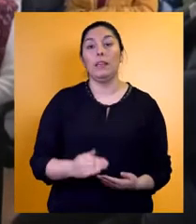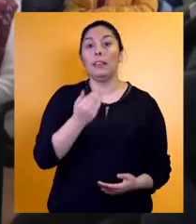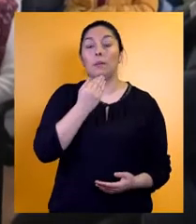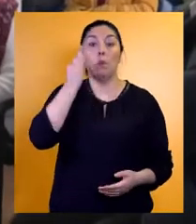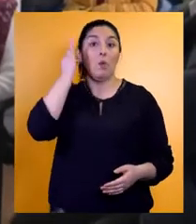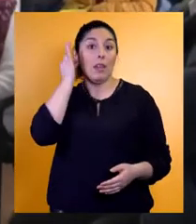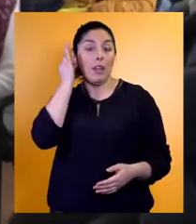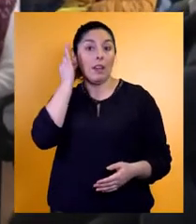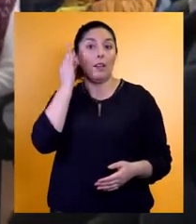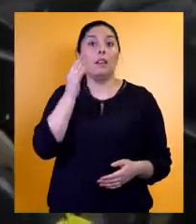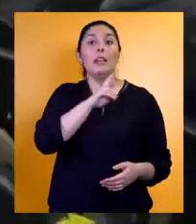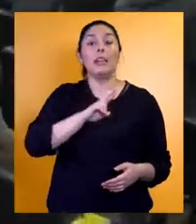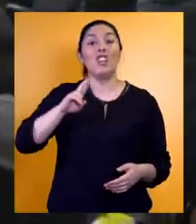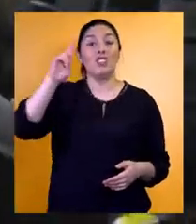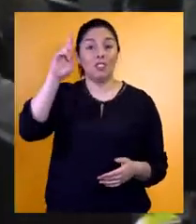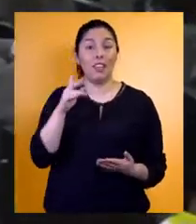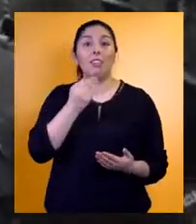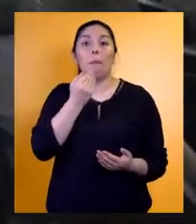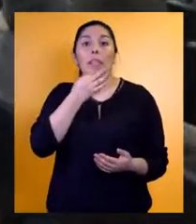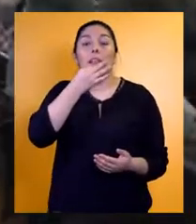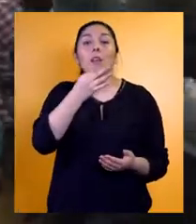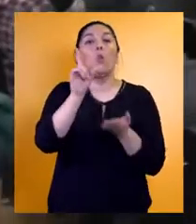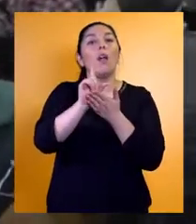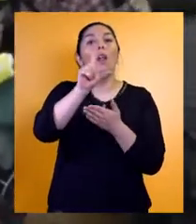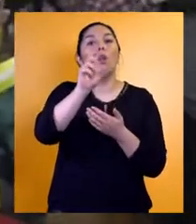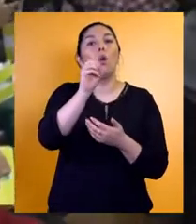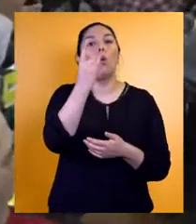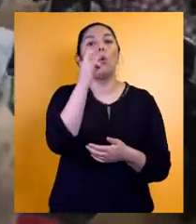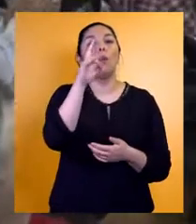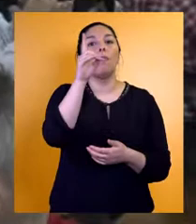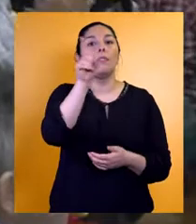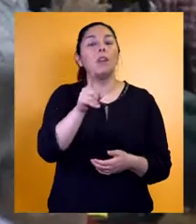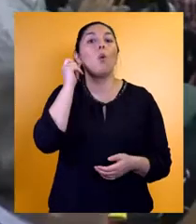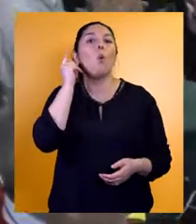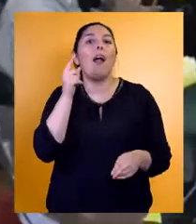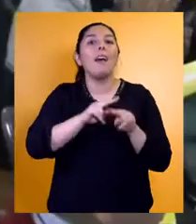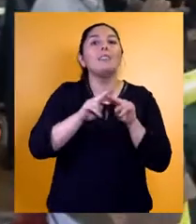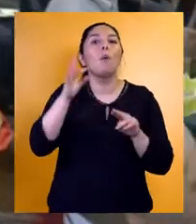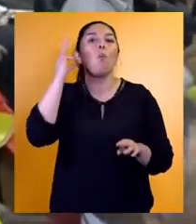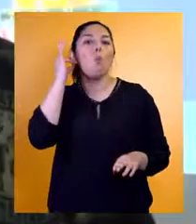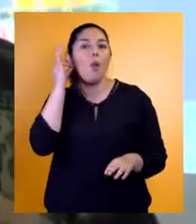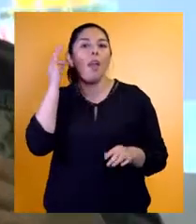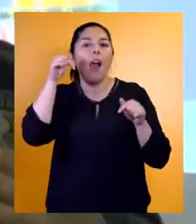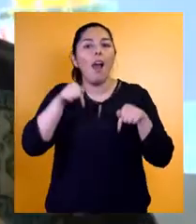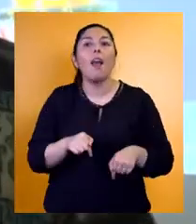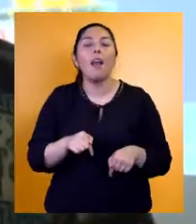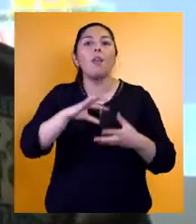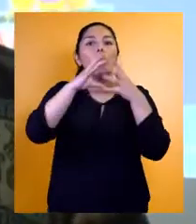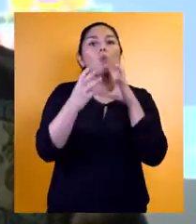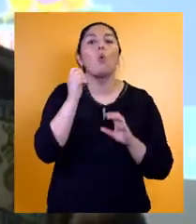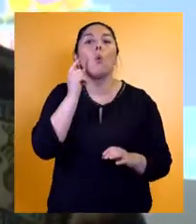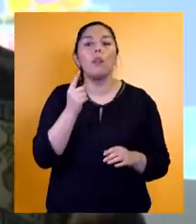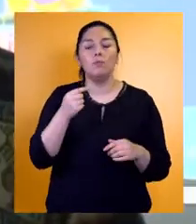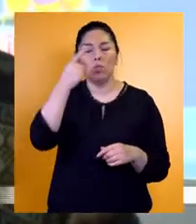mexicana franciscana Lourdes López, quien se refirió al papel que juega la mujer en la Iglesia Católica en Chile y en el mundo. Creo que también es un